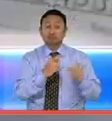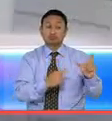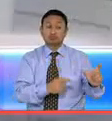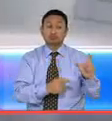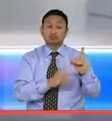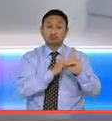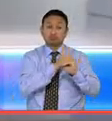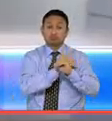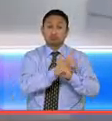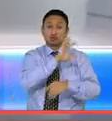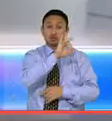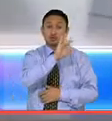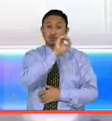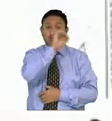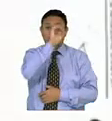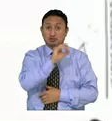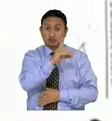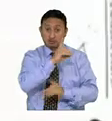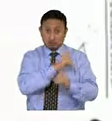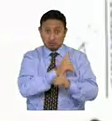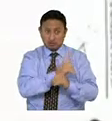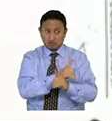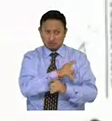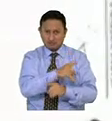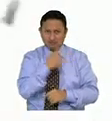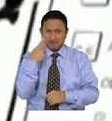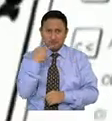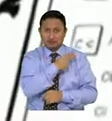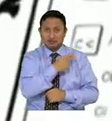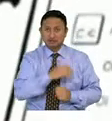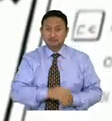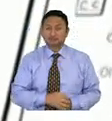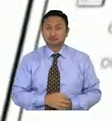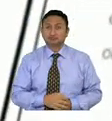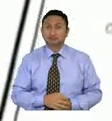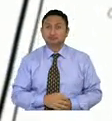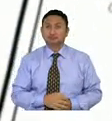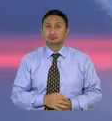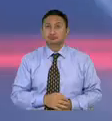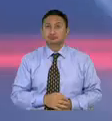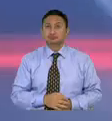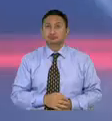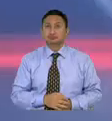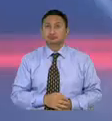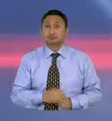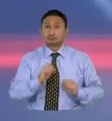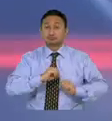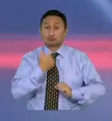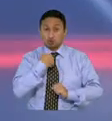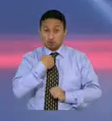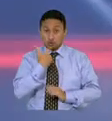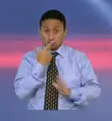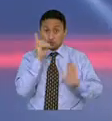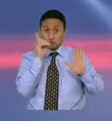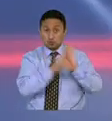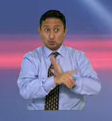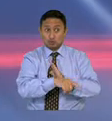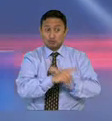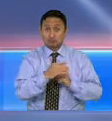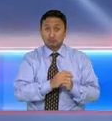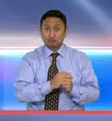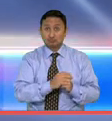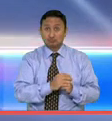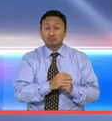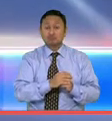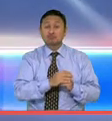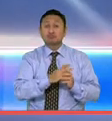carné con el 80% de discapacidad, aparentemente de forma irregular. Esta denuncia que yo la presenté ante el Pleno del